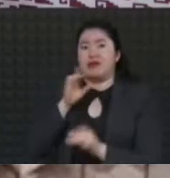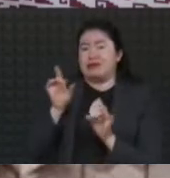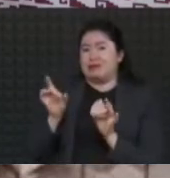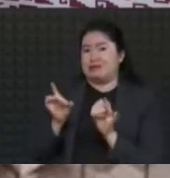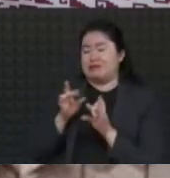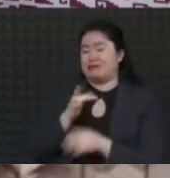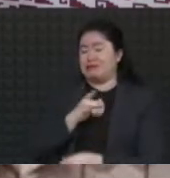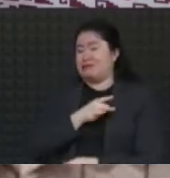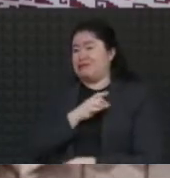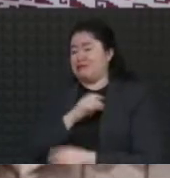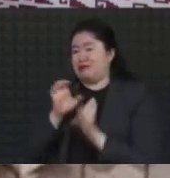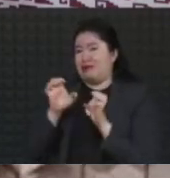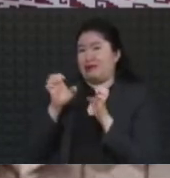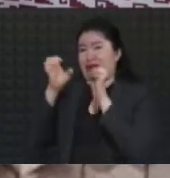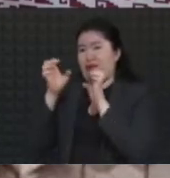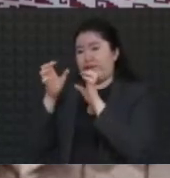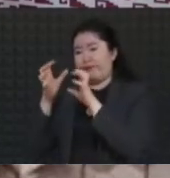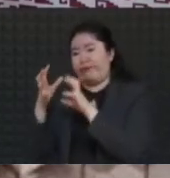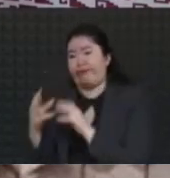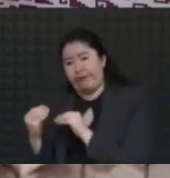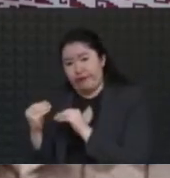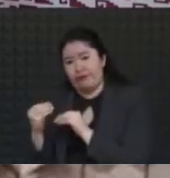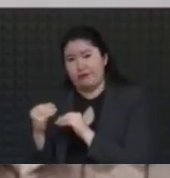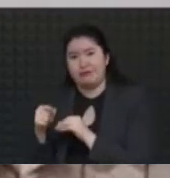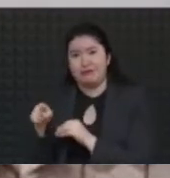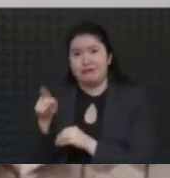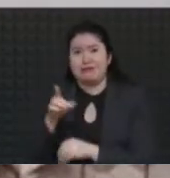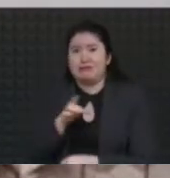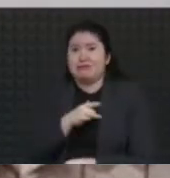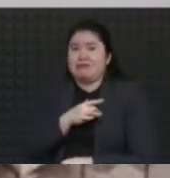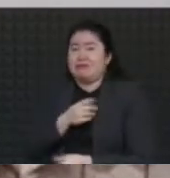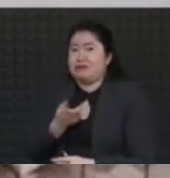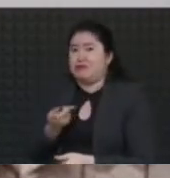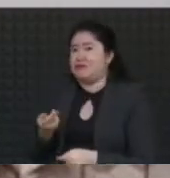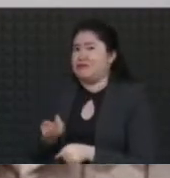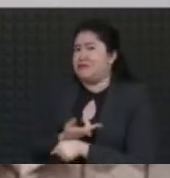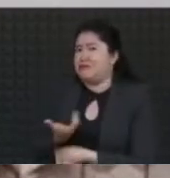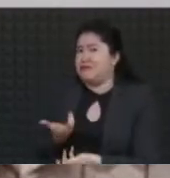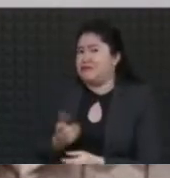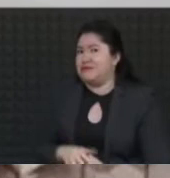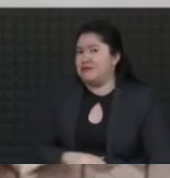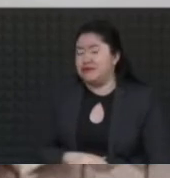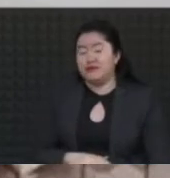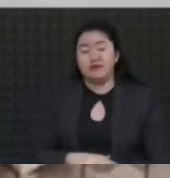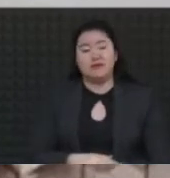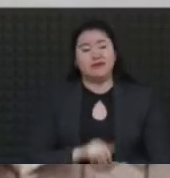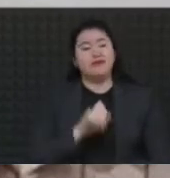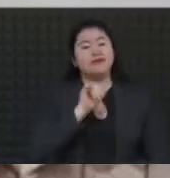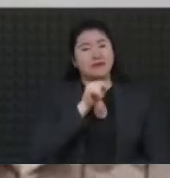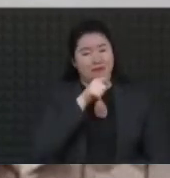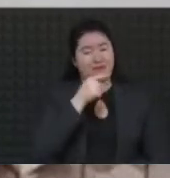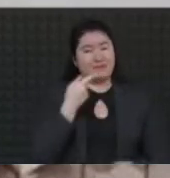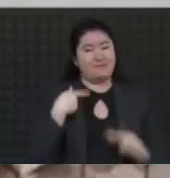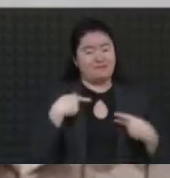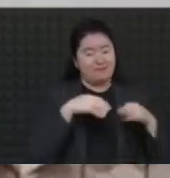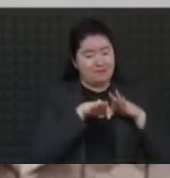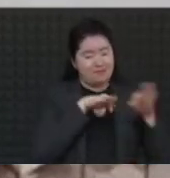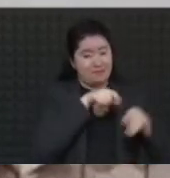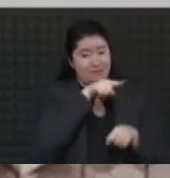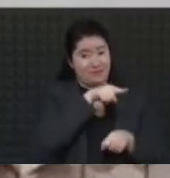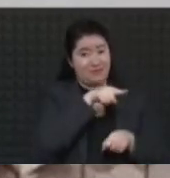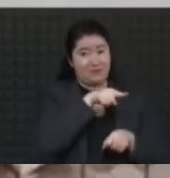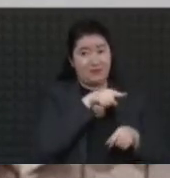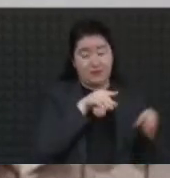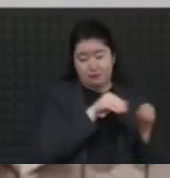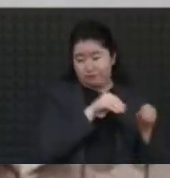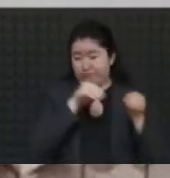pasar con este edificio. Sí, de hecho ese inmueble, una buena parte de las personas que trabajaban en ese inmueble se movieron